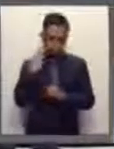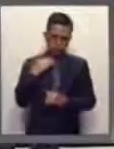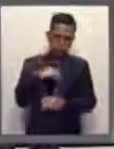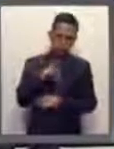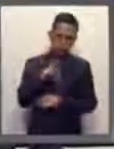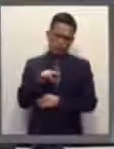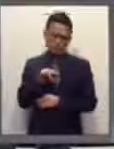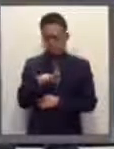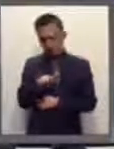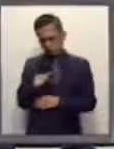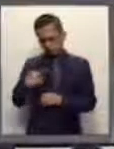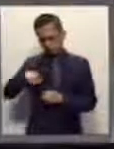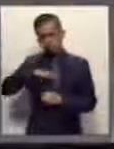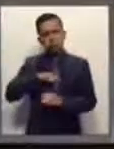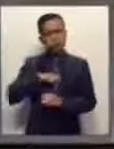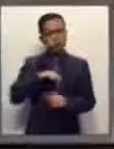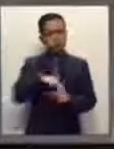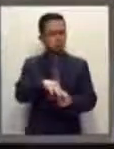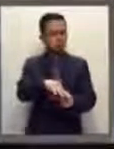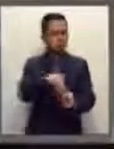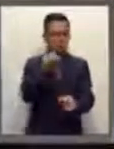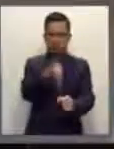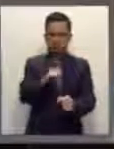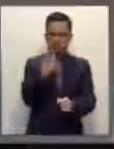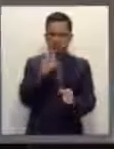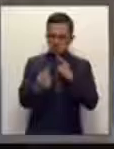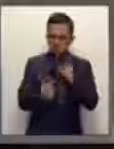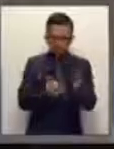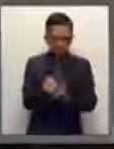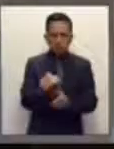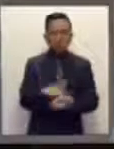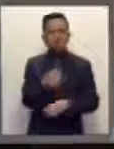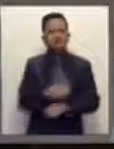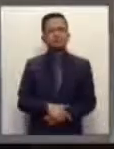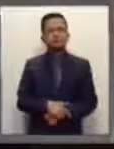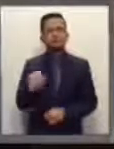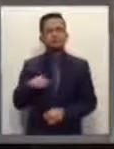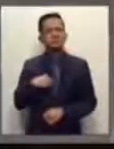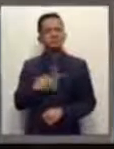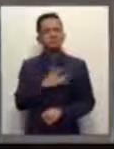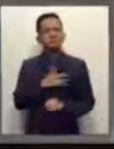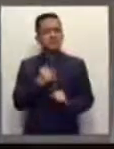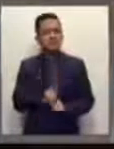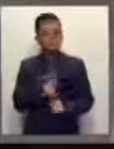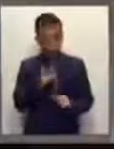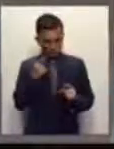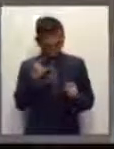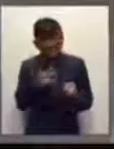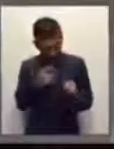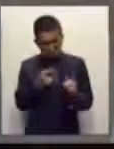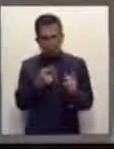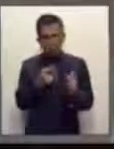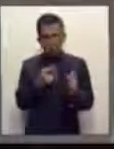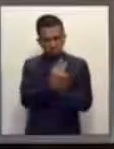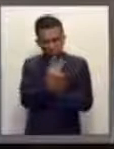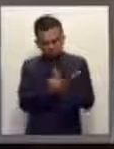dictamen porque estamos convencidos de que en su esencia es fortalecer el campo mexicano a partir del respaldo